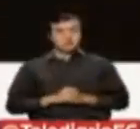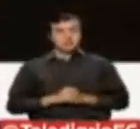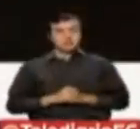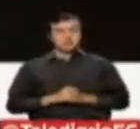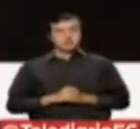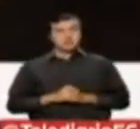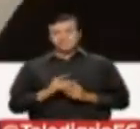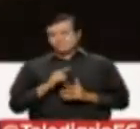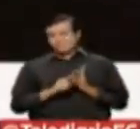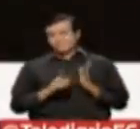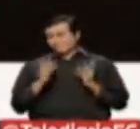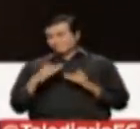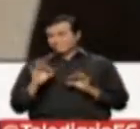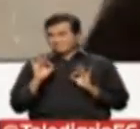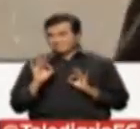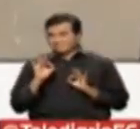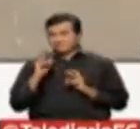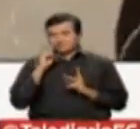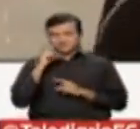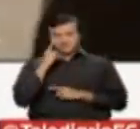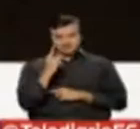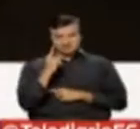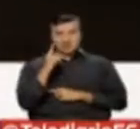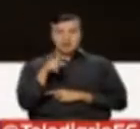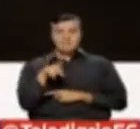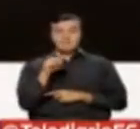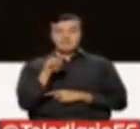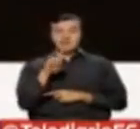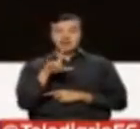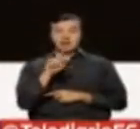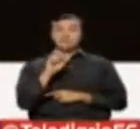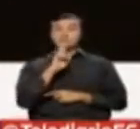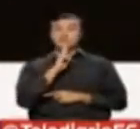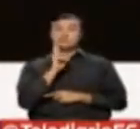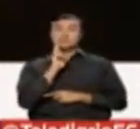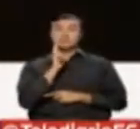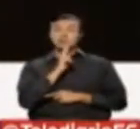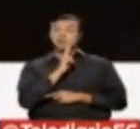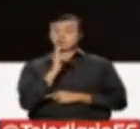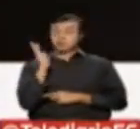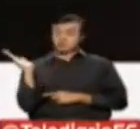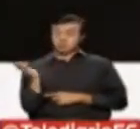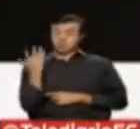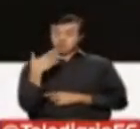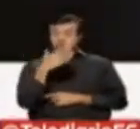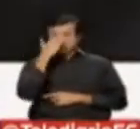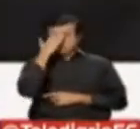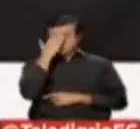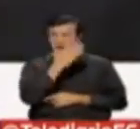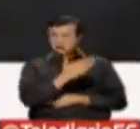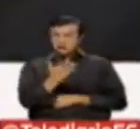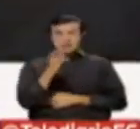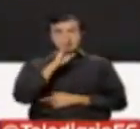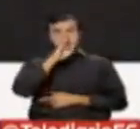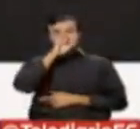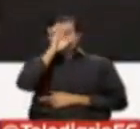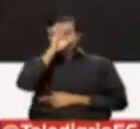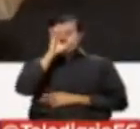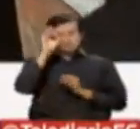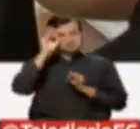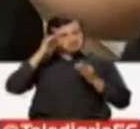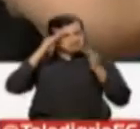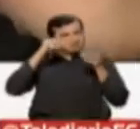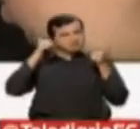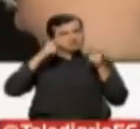y eso cuando le vean entonces a pablo en uno de esos restaurantes sirviendo ya saben que siempre van a tener la mejor